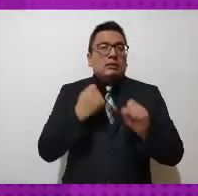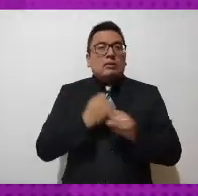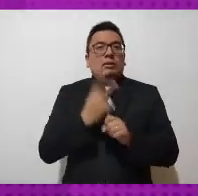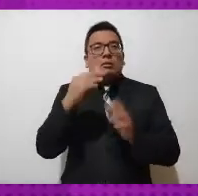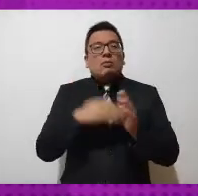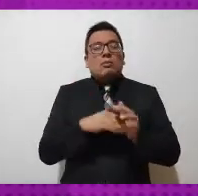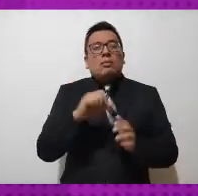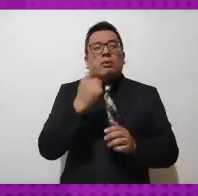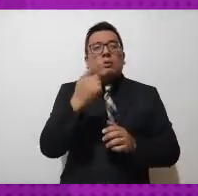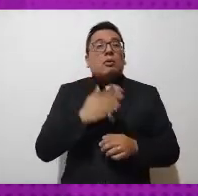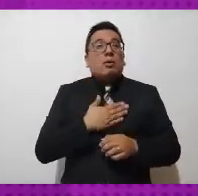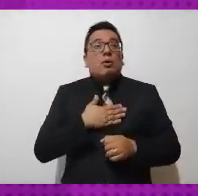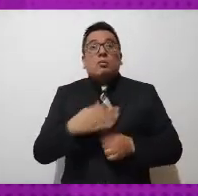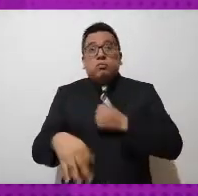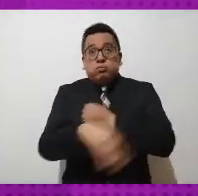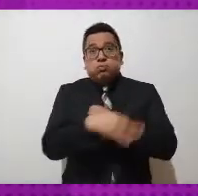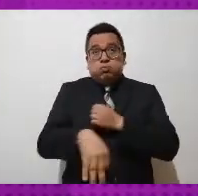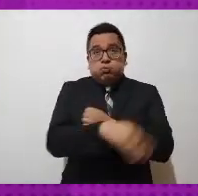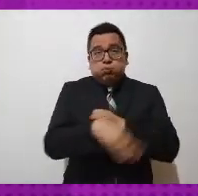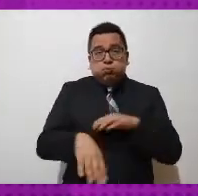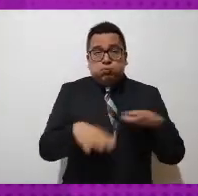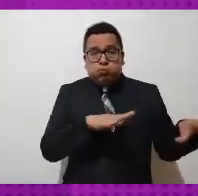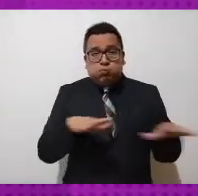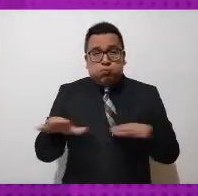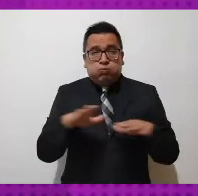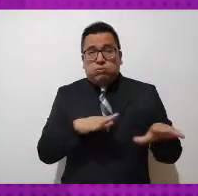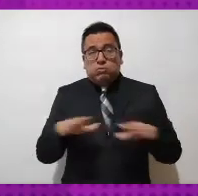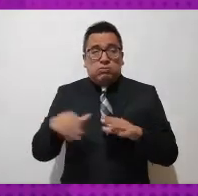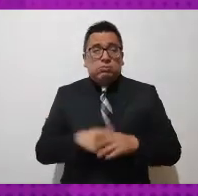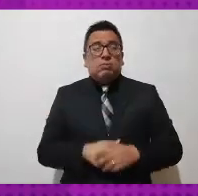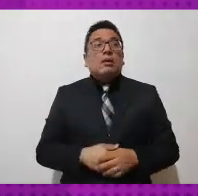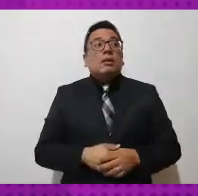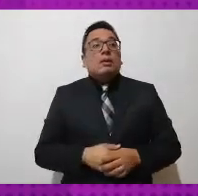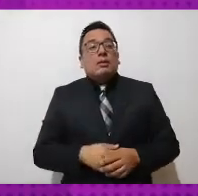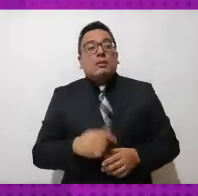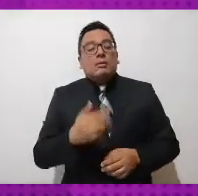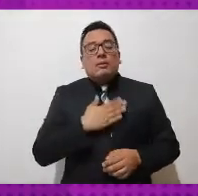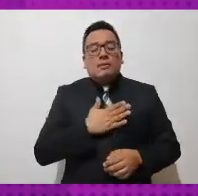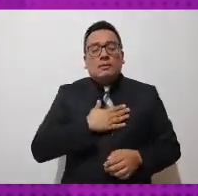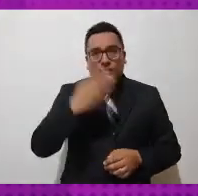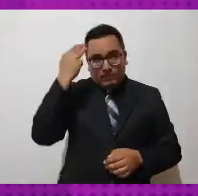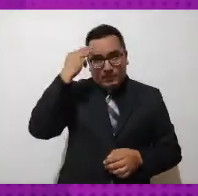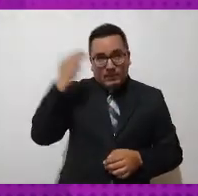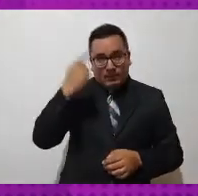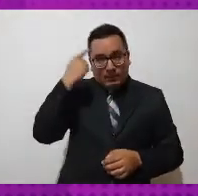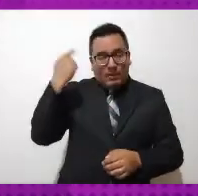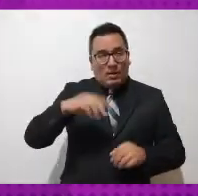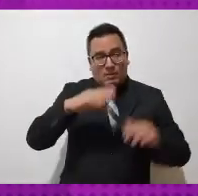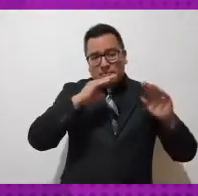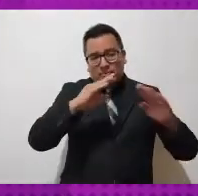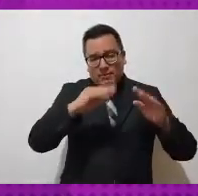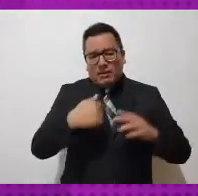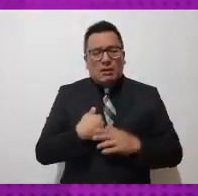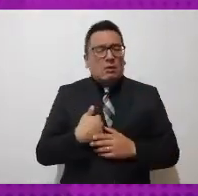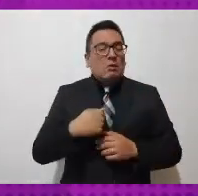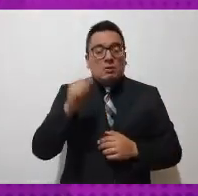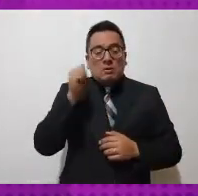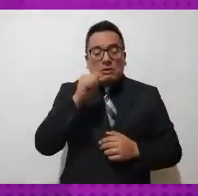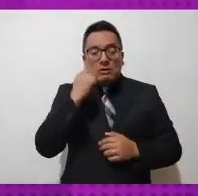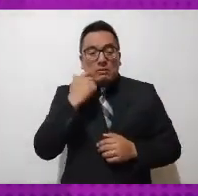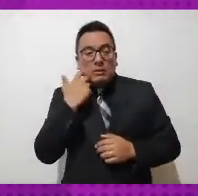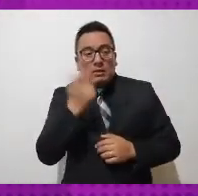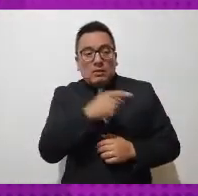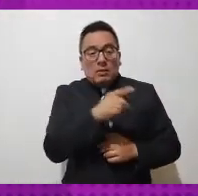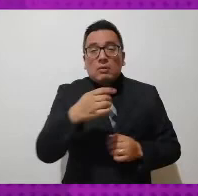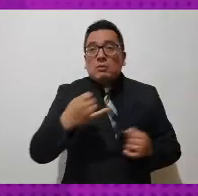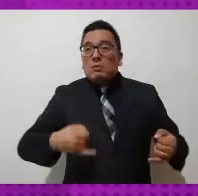tengo maestría en administración, estuve muchos años en la docencia, creo en las juventudes como motor de cambio. Me encanta ver